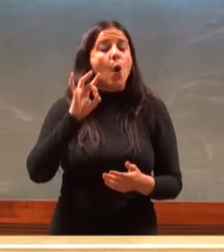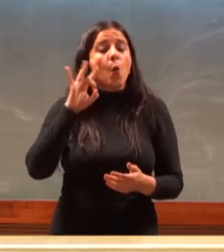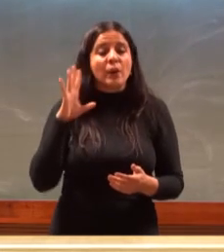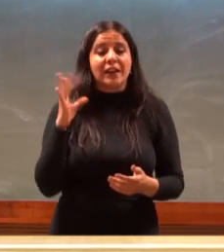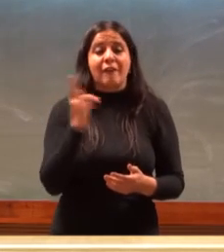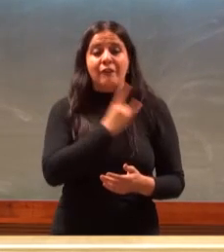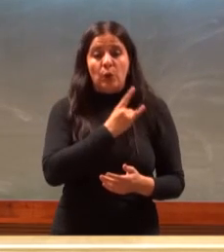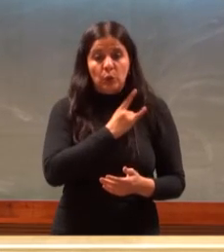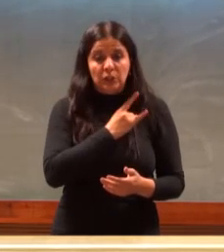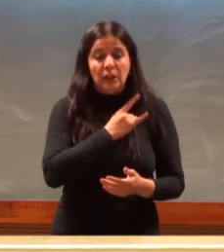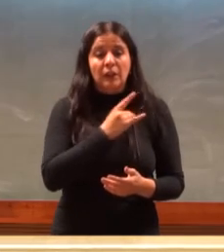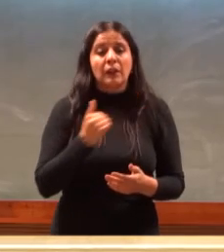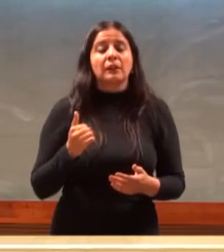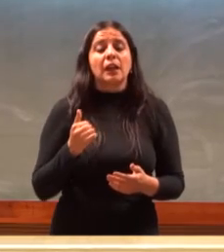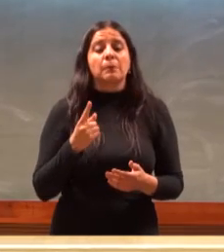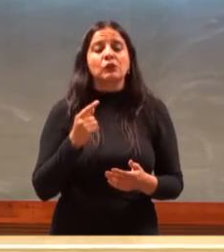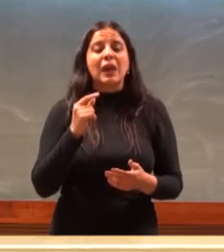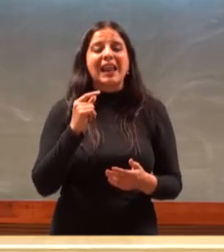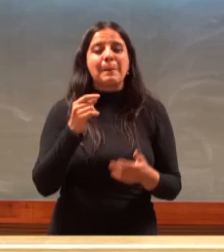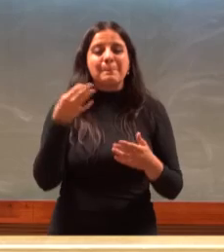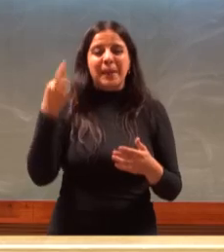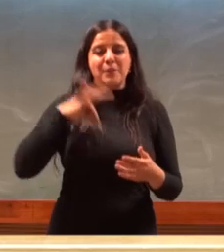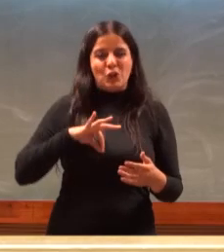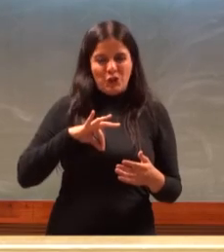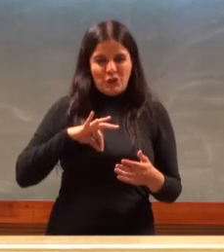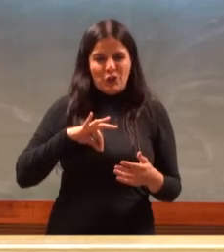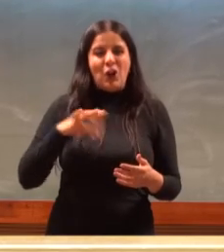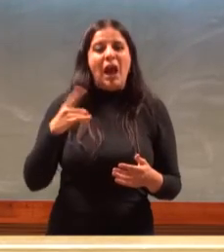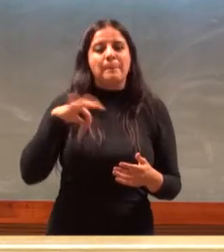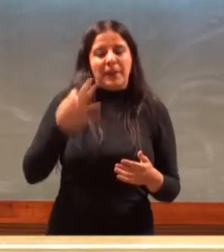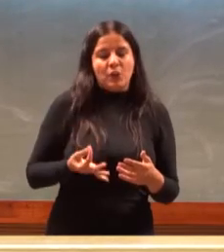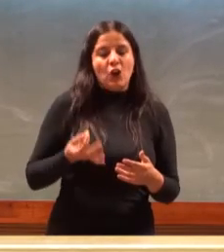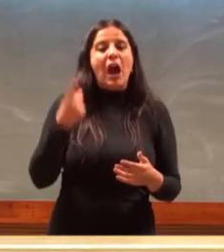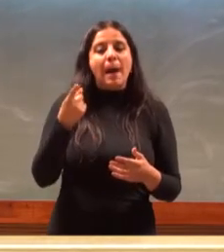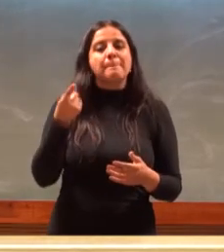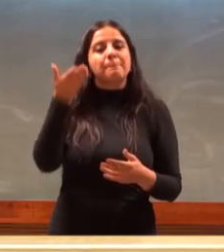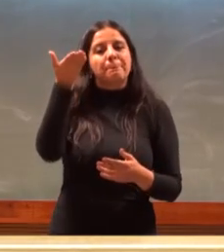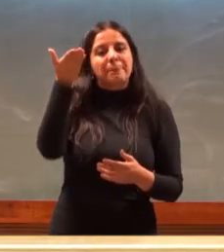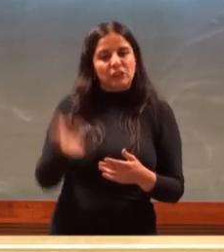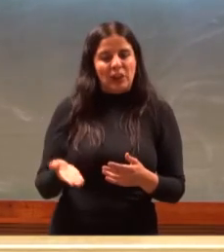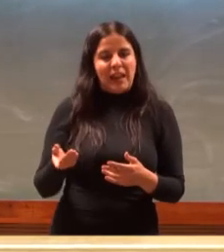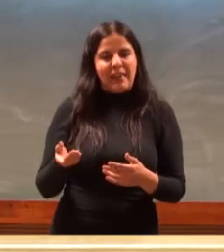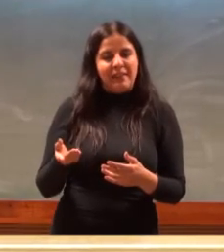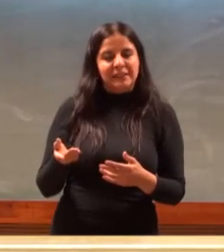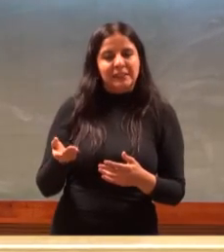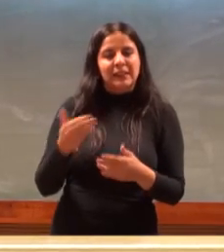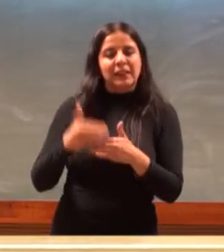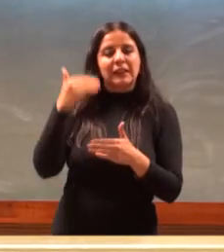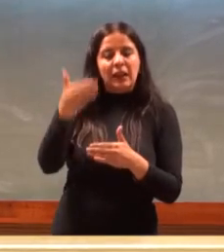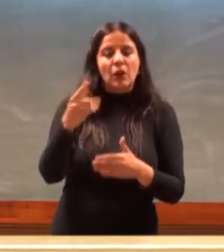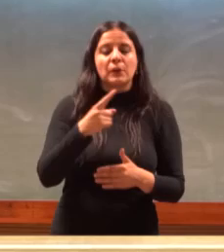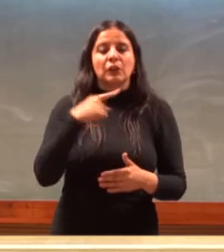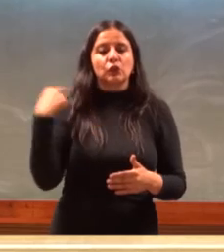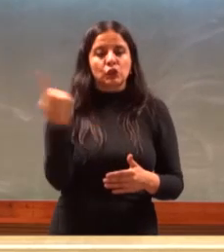que generó una propuesta de Premio al compromiso social y político para personalidades destacadas en este tema y porque